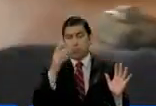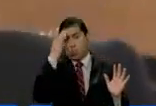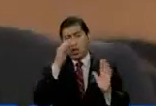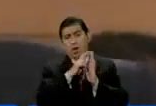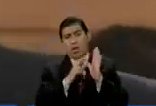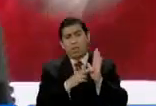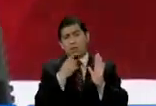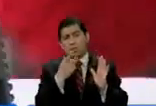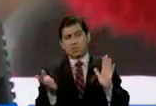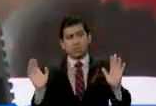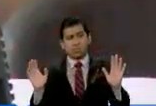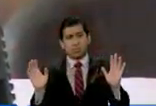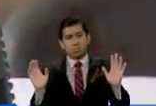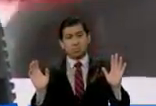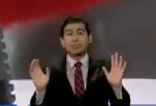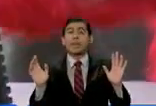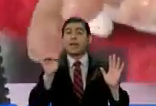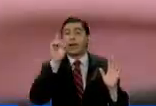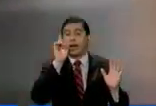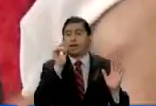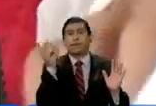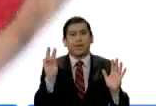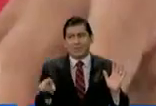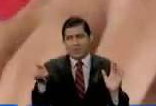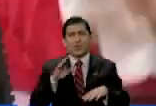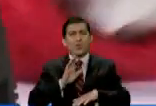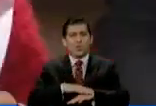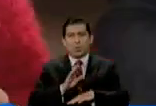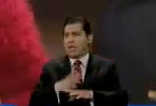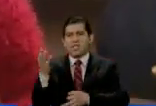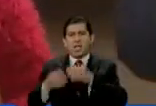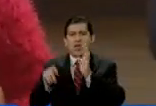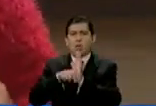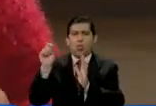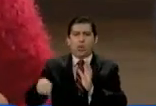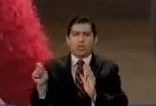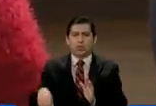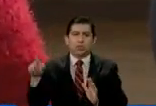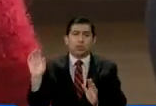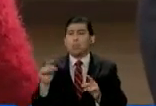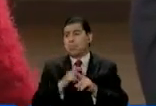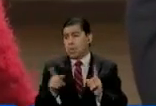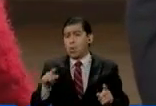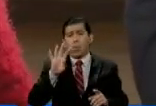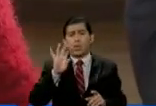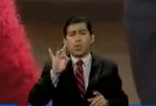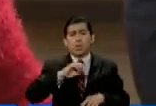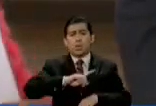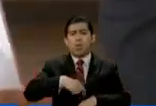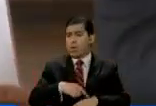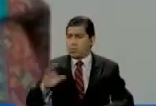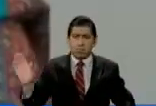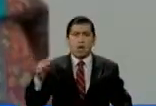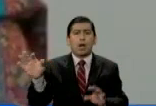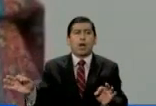establece el reglamento, y además que está incurso en inhabilitaciones por tener sentencia condenatoria. Sin embargo, les dieron 48 horas